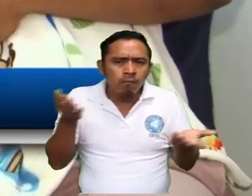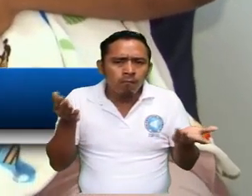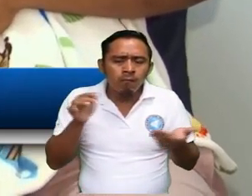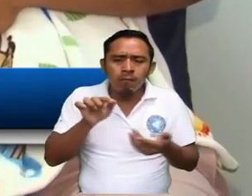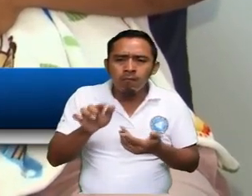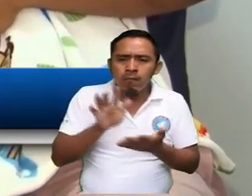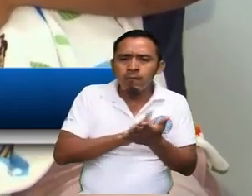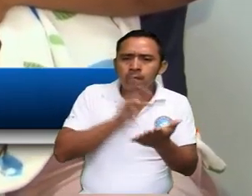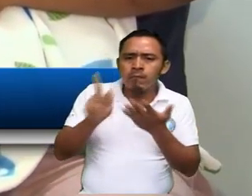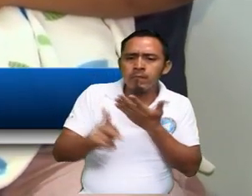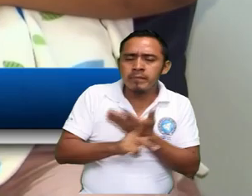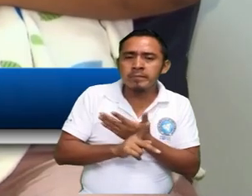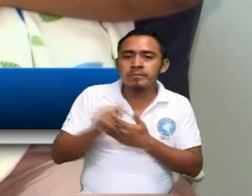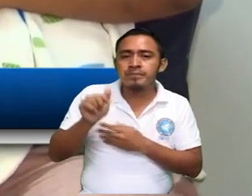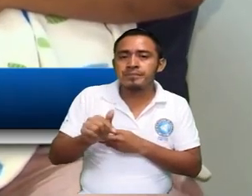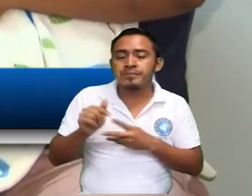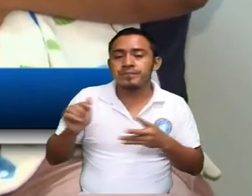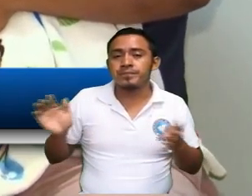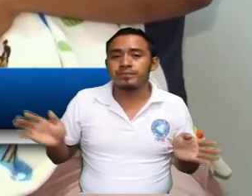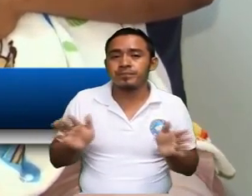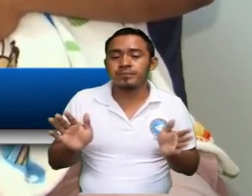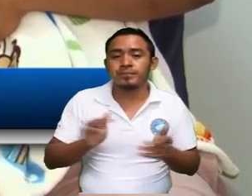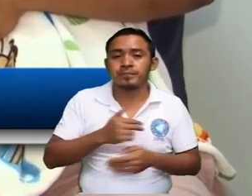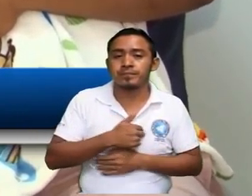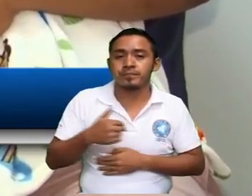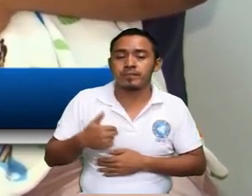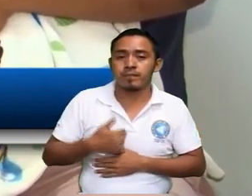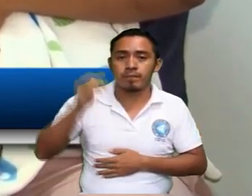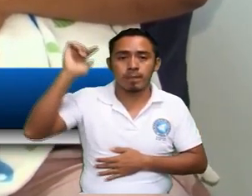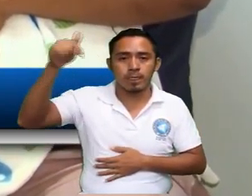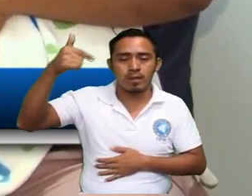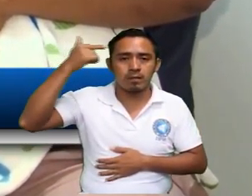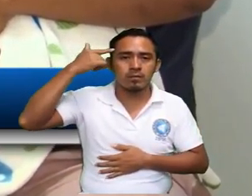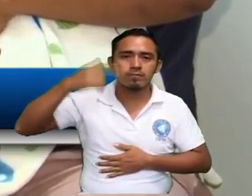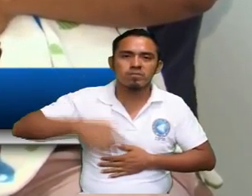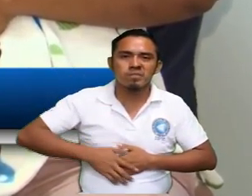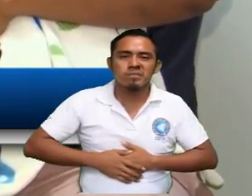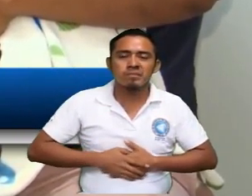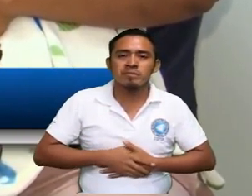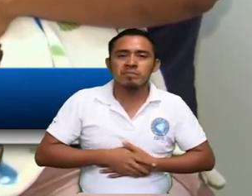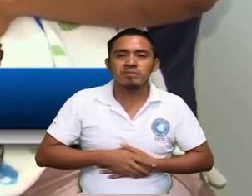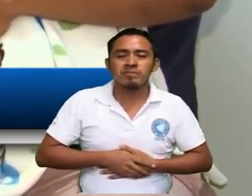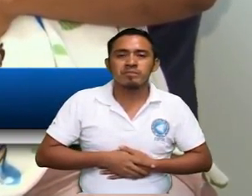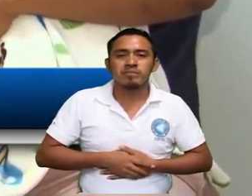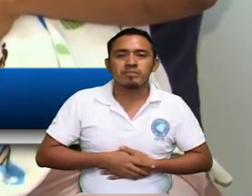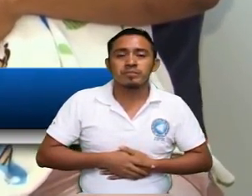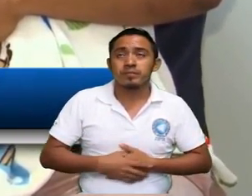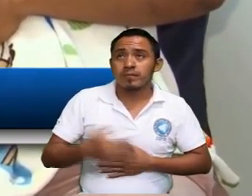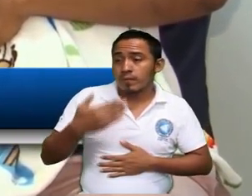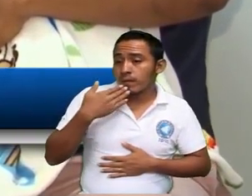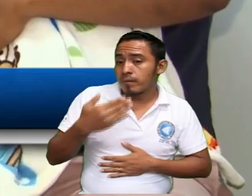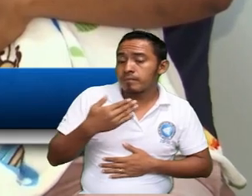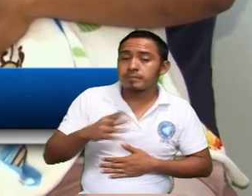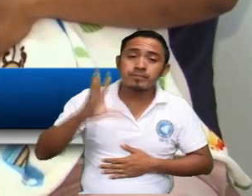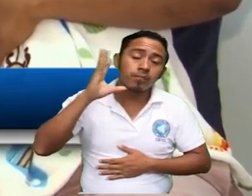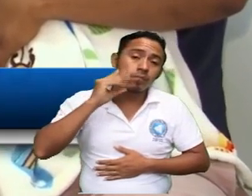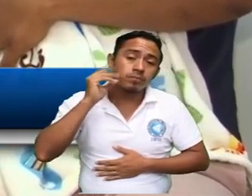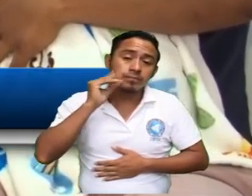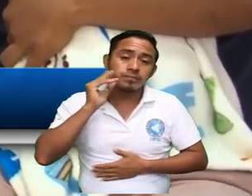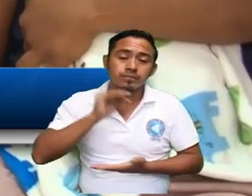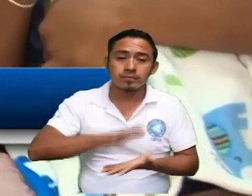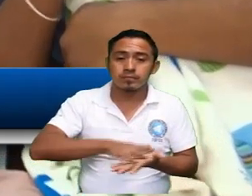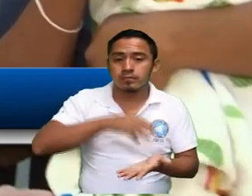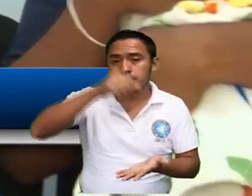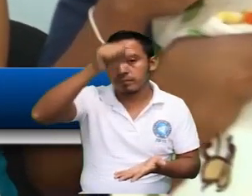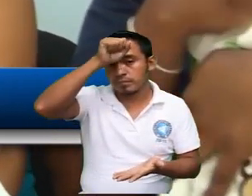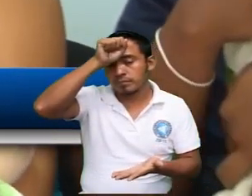este programa que impulsa el Hospital Madre Calderón? Pues es una buena experiencia porque uno va aprendiendo,